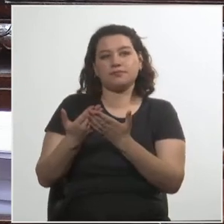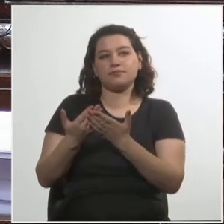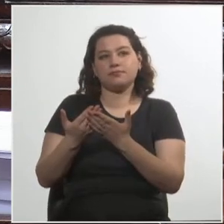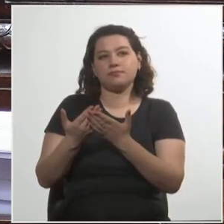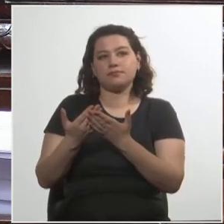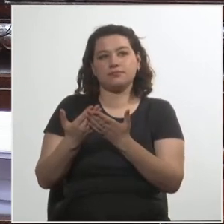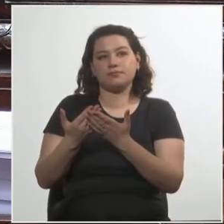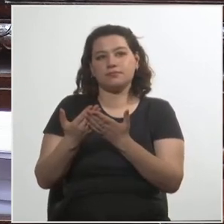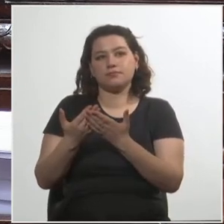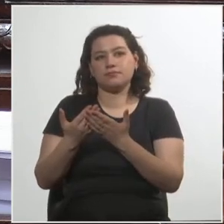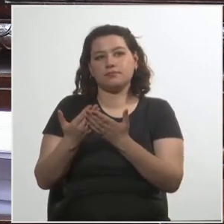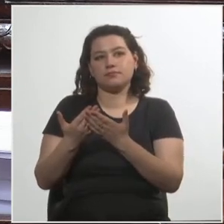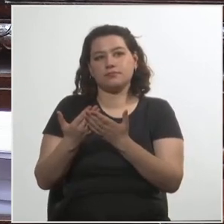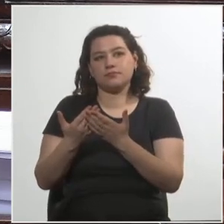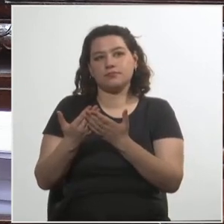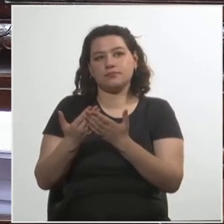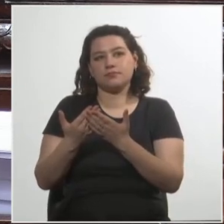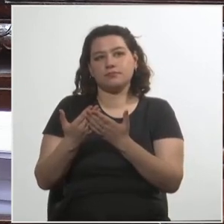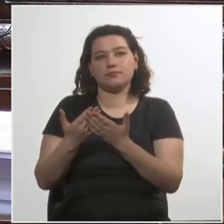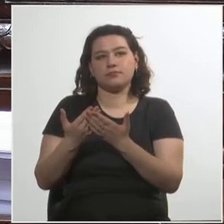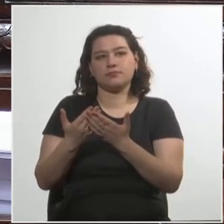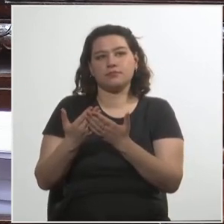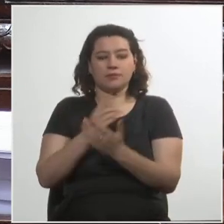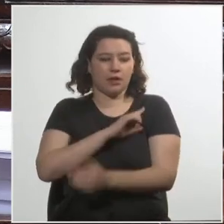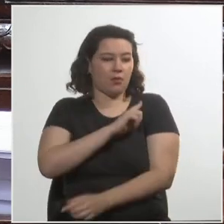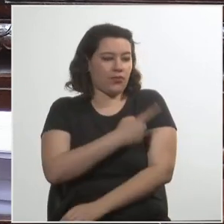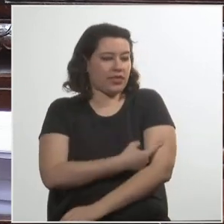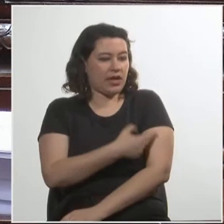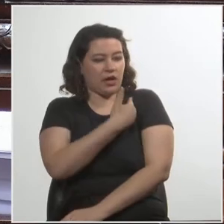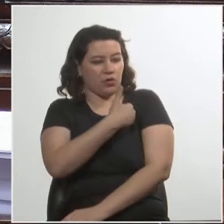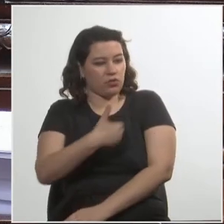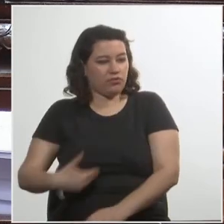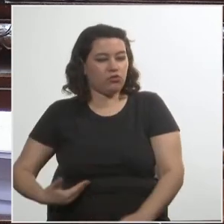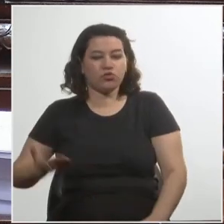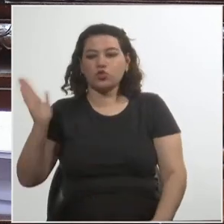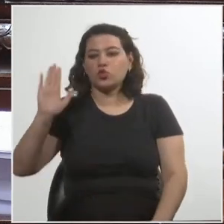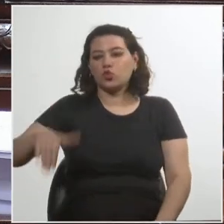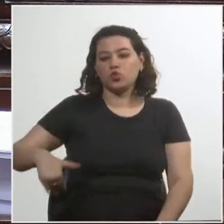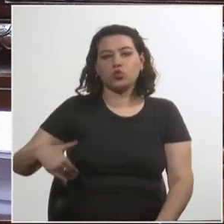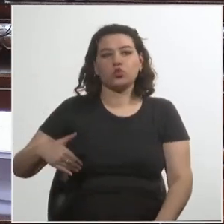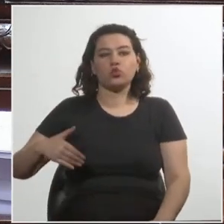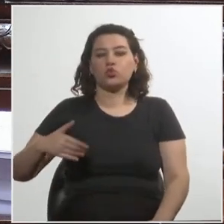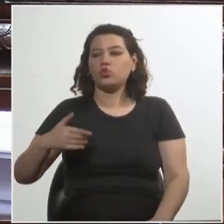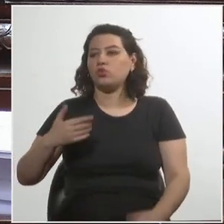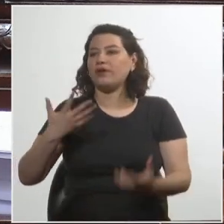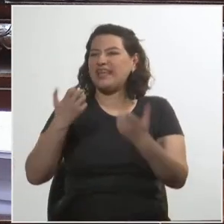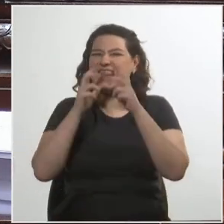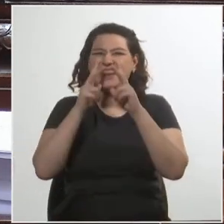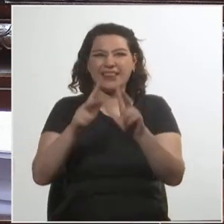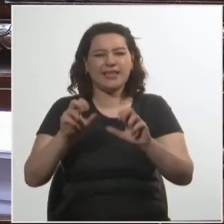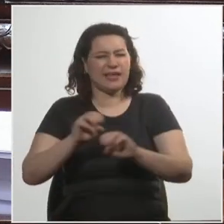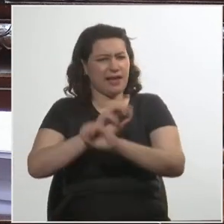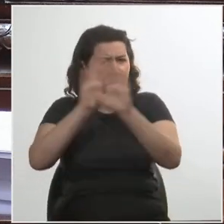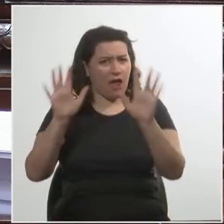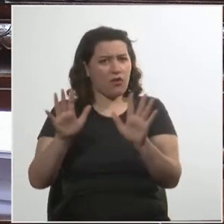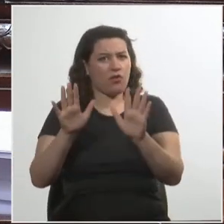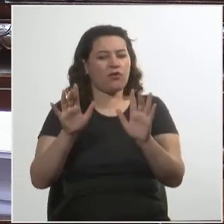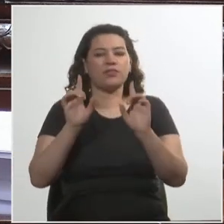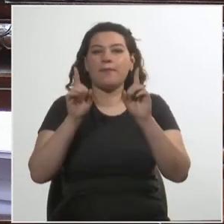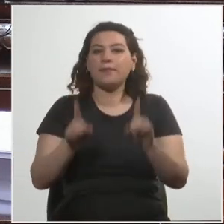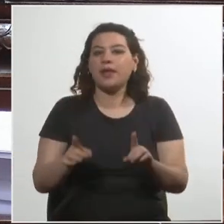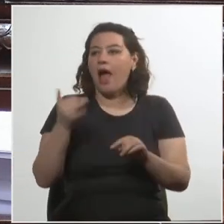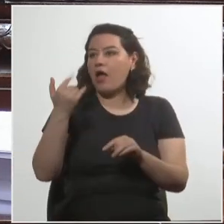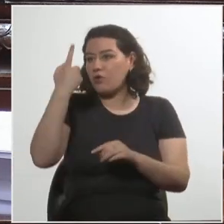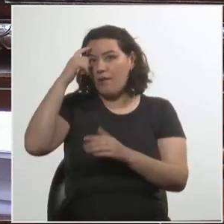exclusiva del Poder Ejecutivo en cuanto a su a su mensaje hubo